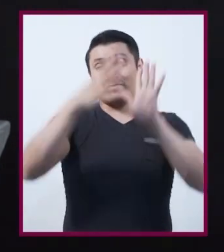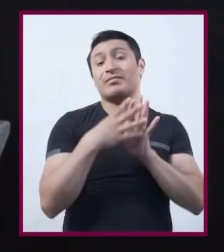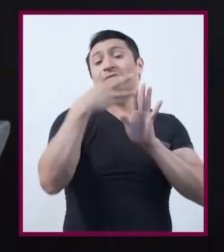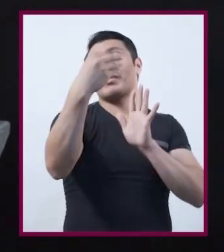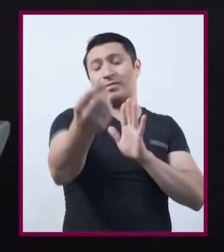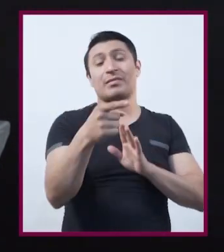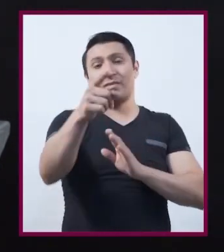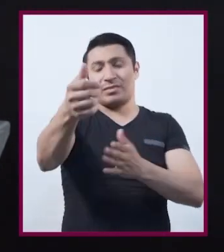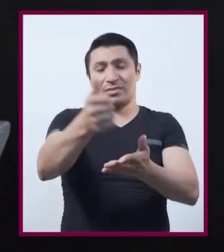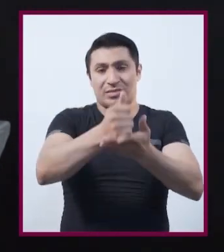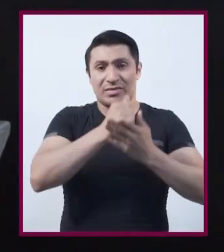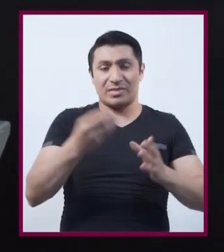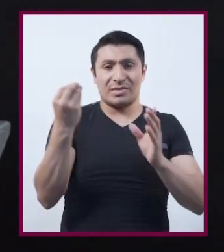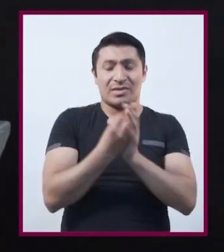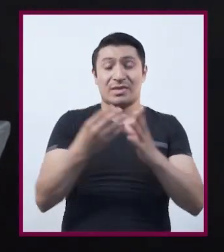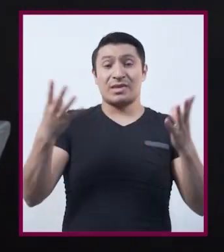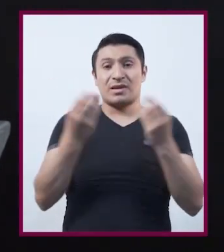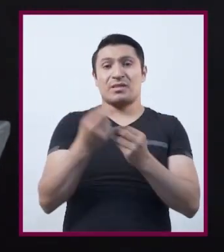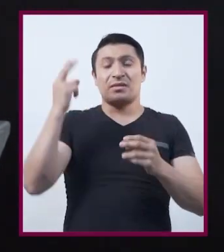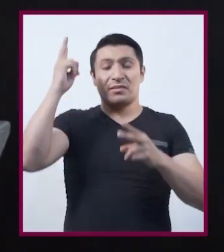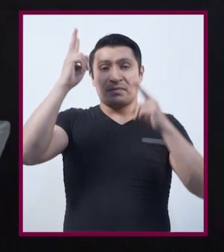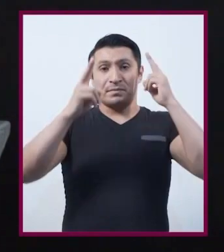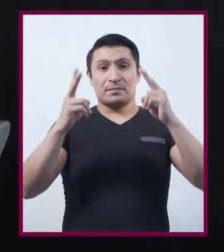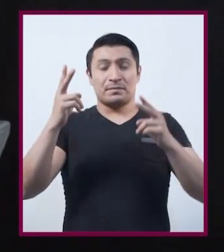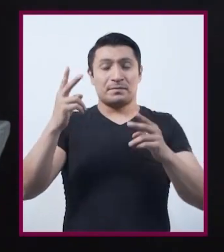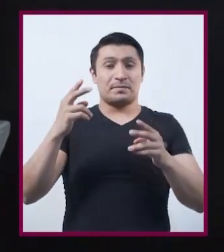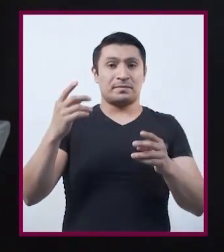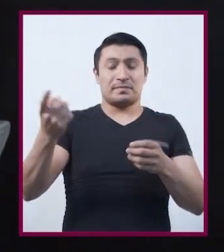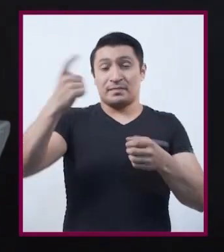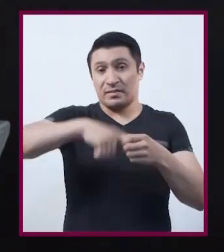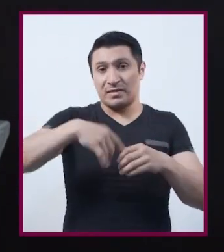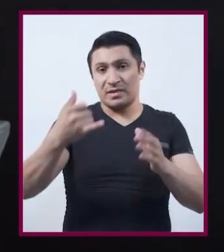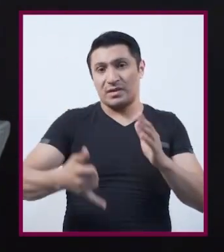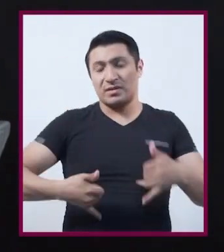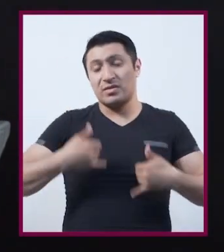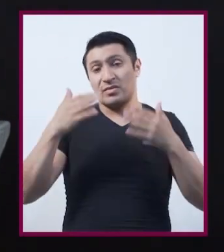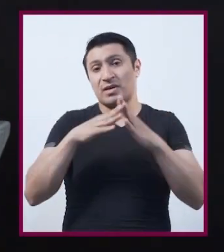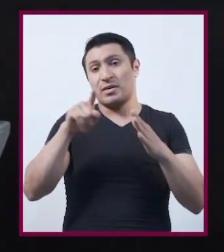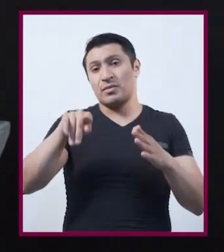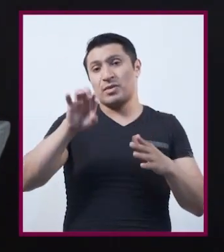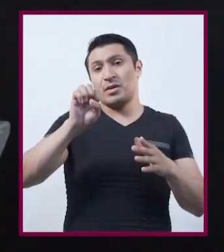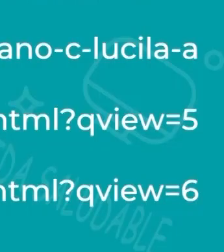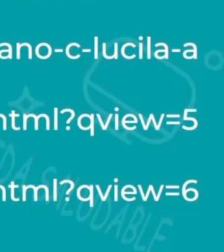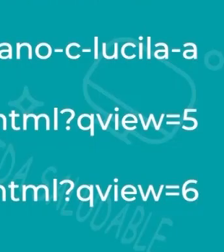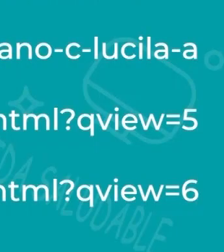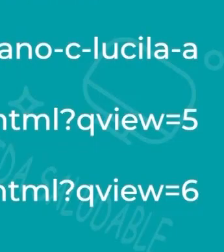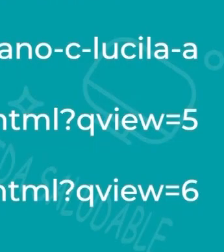a ver los programas de Jóvenes en TV en YouTube. Nos vemos y escuchamos muy pronto.